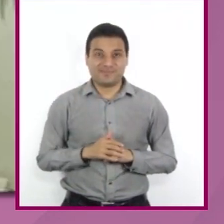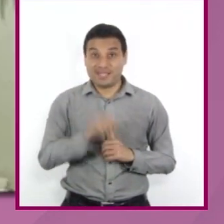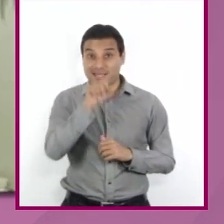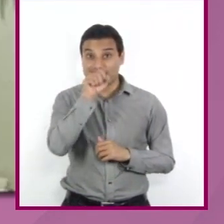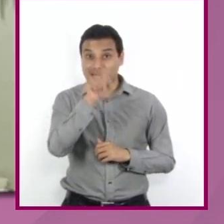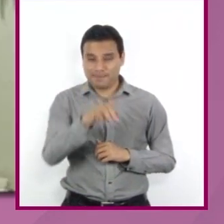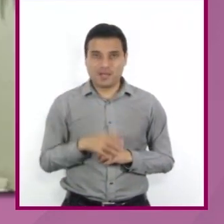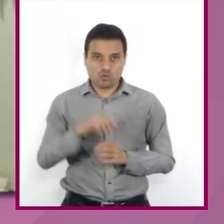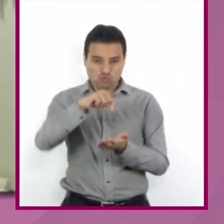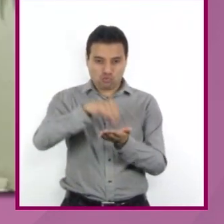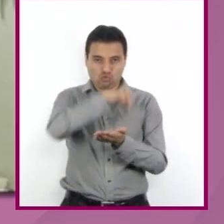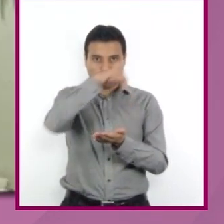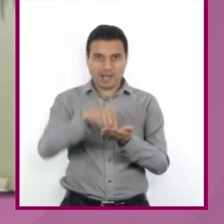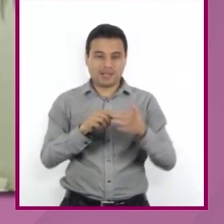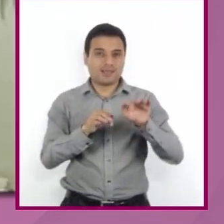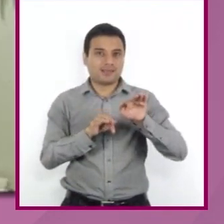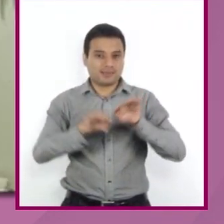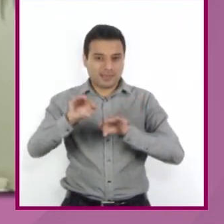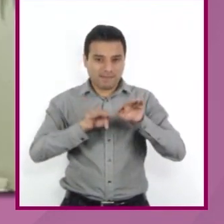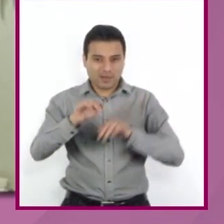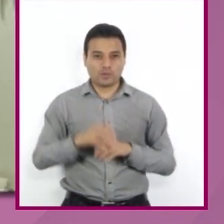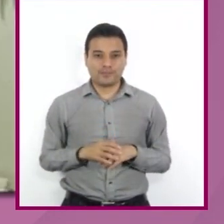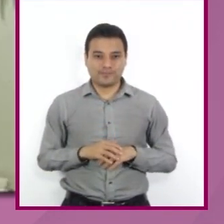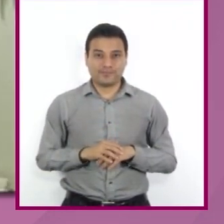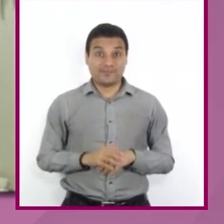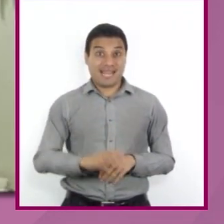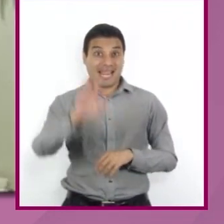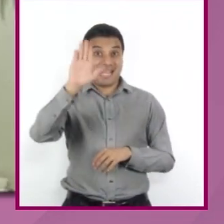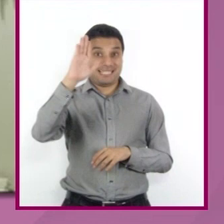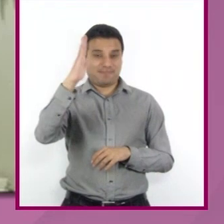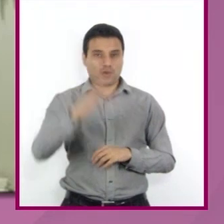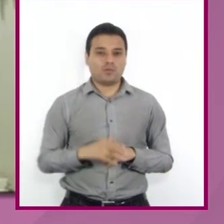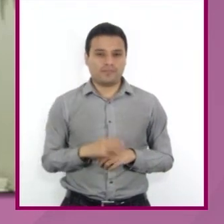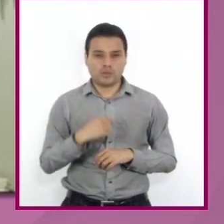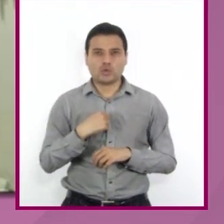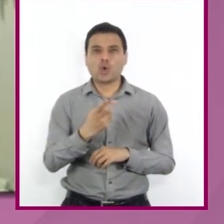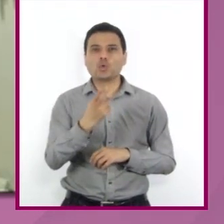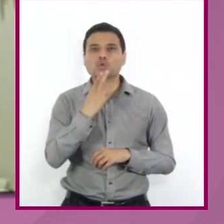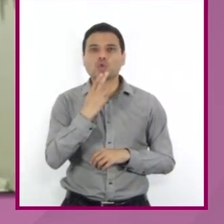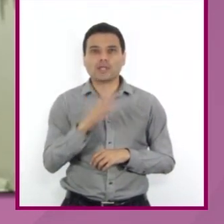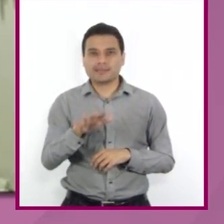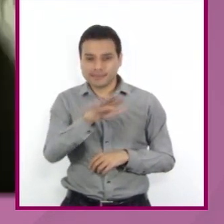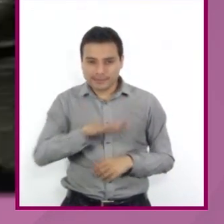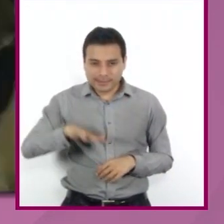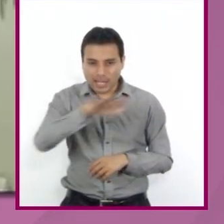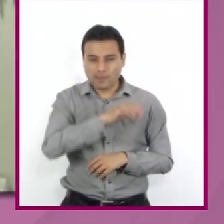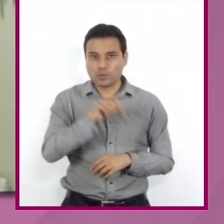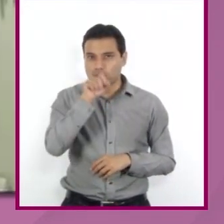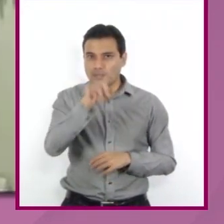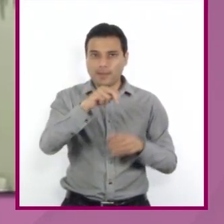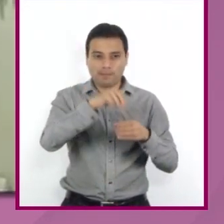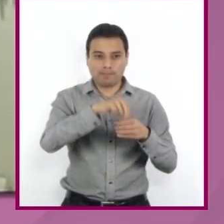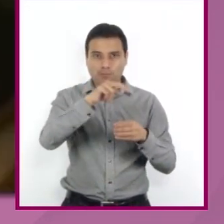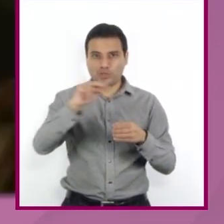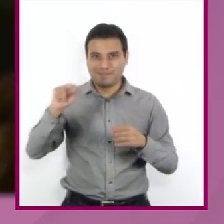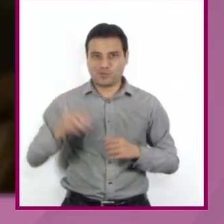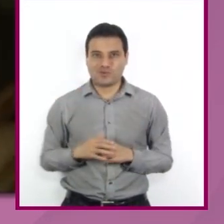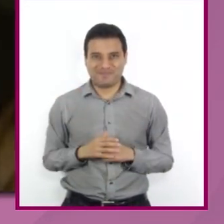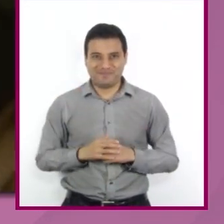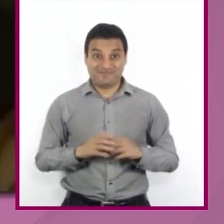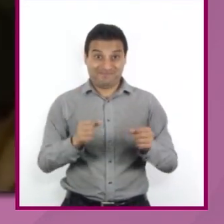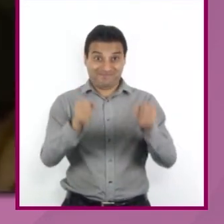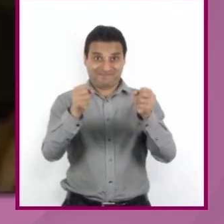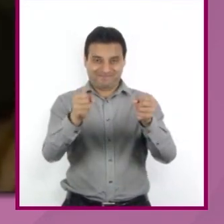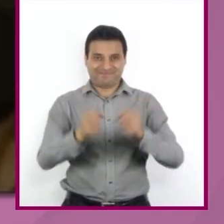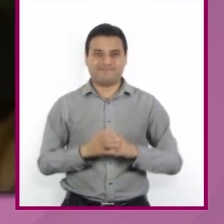espacio de trabajo donde puedas tener el espejo enfrente. Yo utilicé un trapo y un bote de pintura para colocarlo y que no se resbale. El